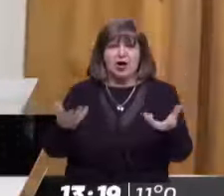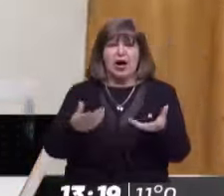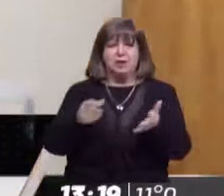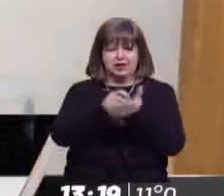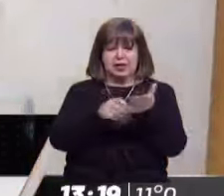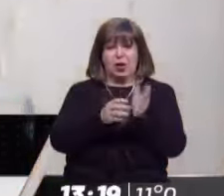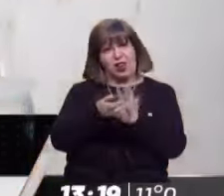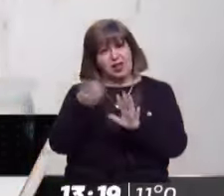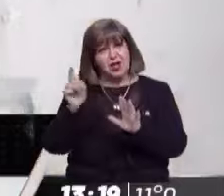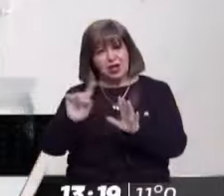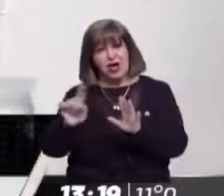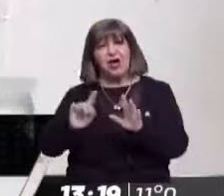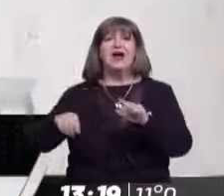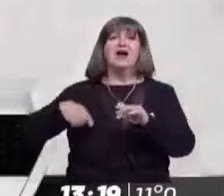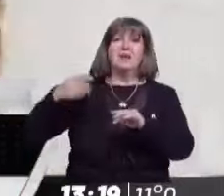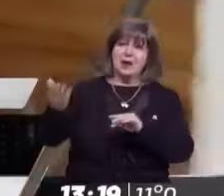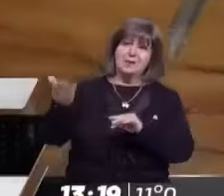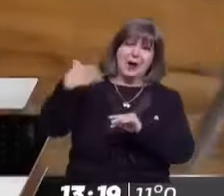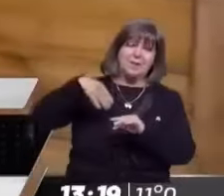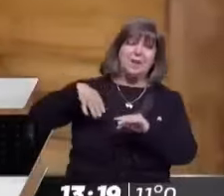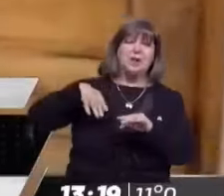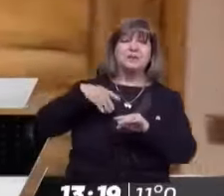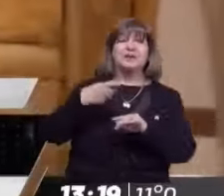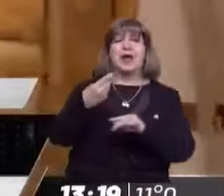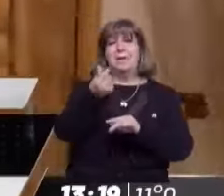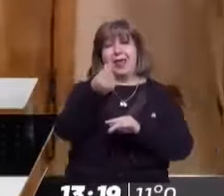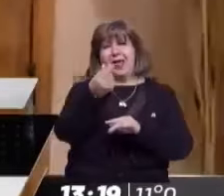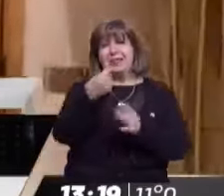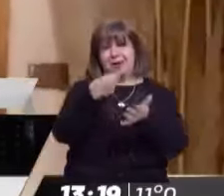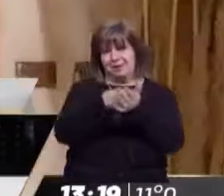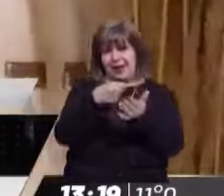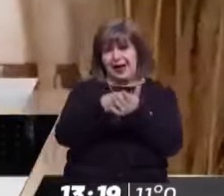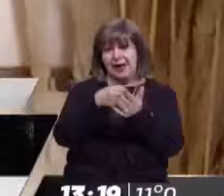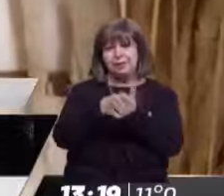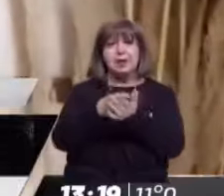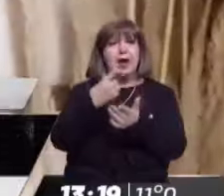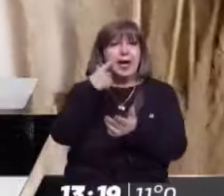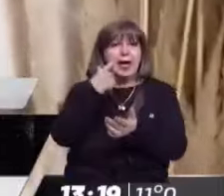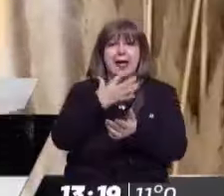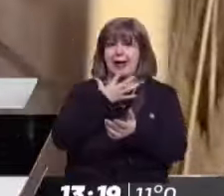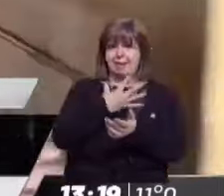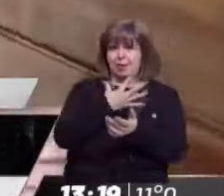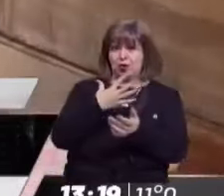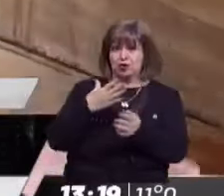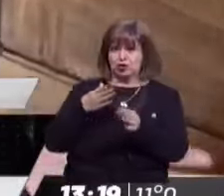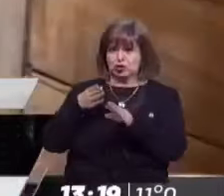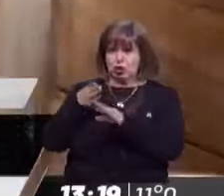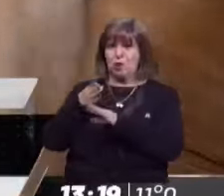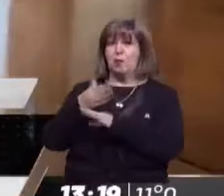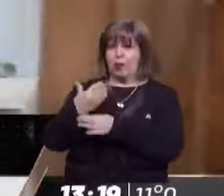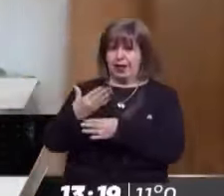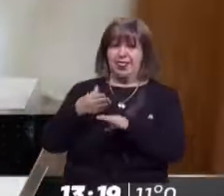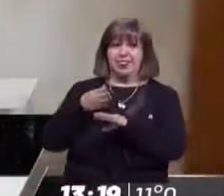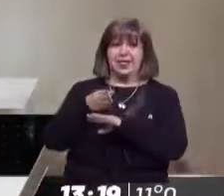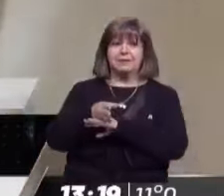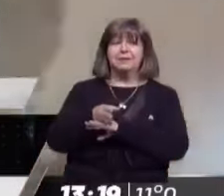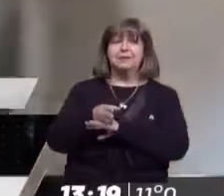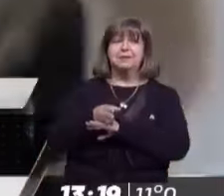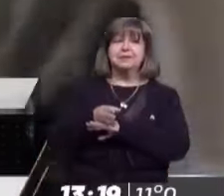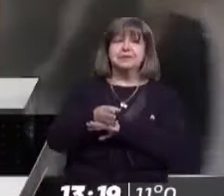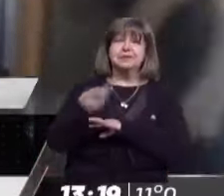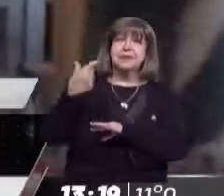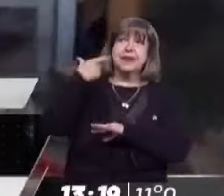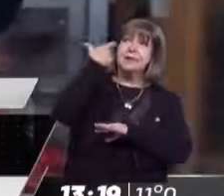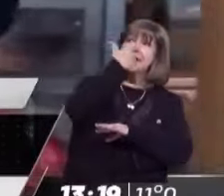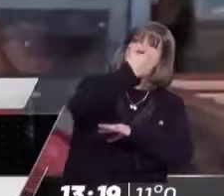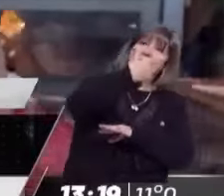con el celular? Bueno, obviamente que te vas a tener que gastar una platita, pero vas a ver que es absolutamente posible. Mirá lo que